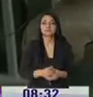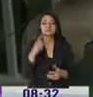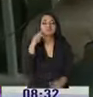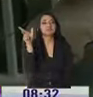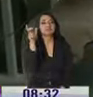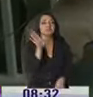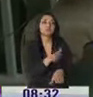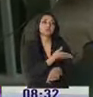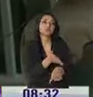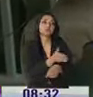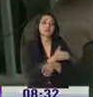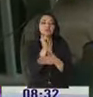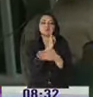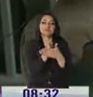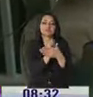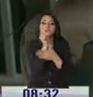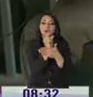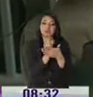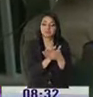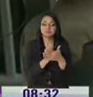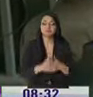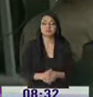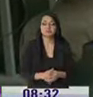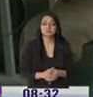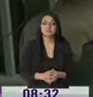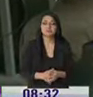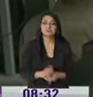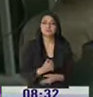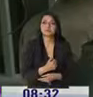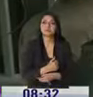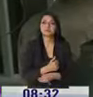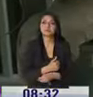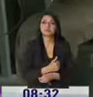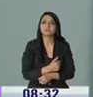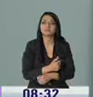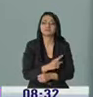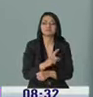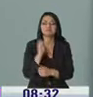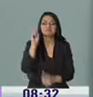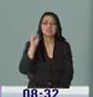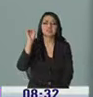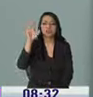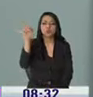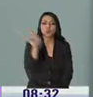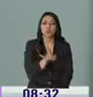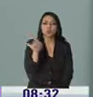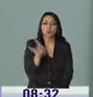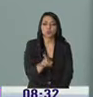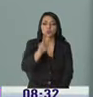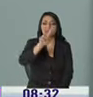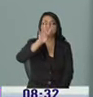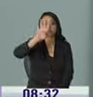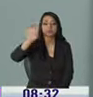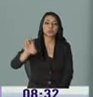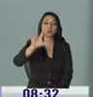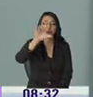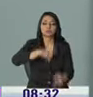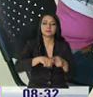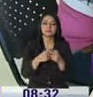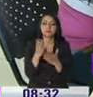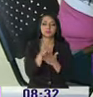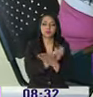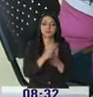hago diseño gráfico y veo algunos videos. El 24 de julio inician los cursos vacacionales, pero